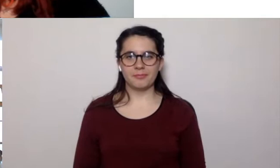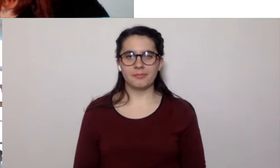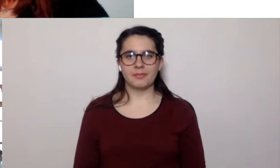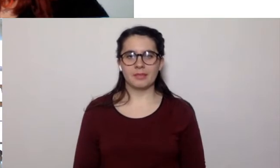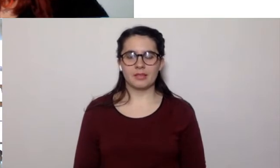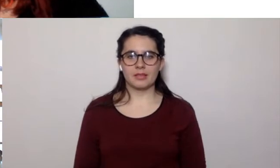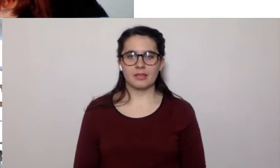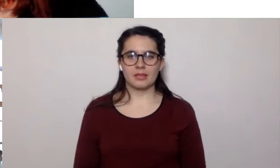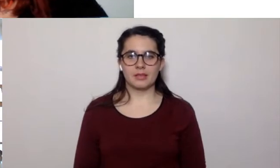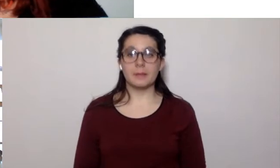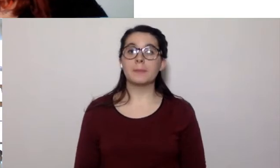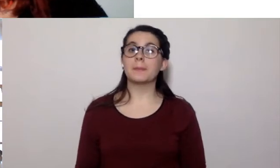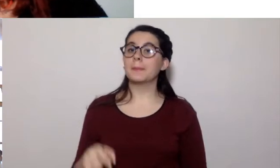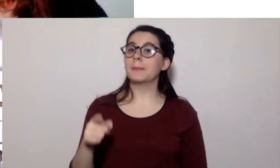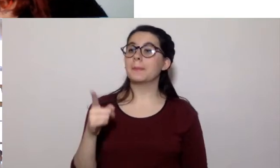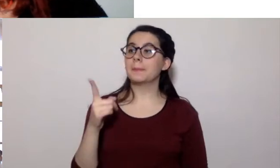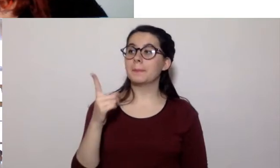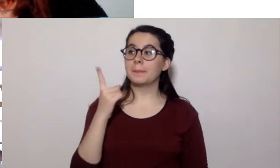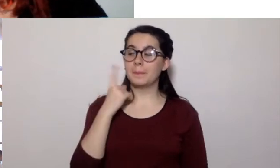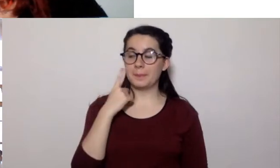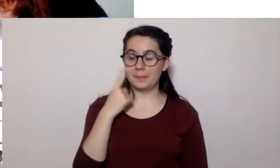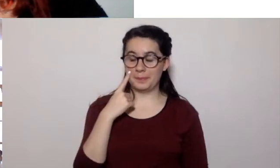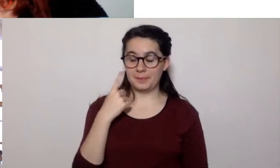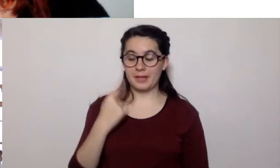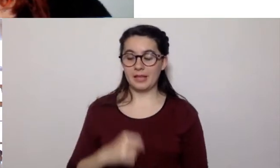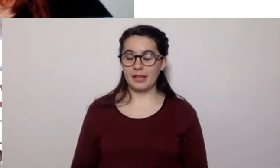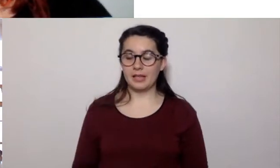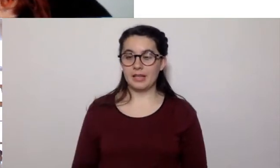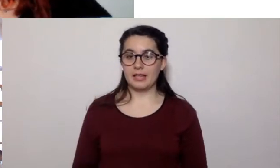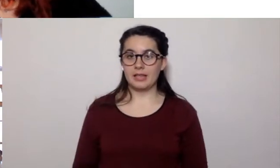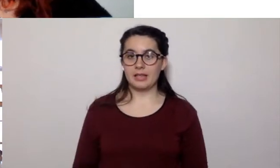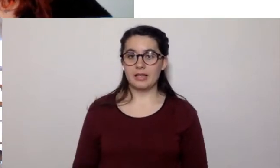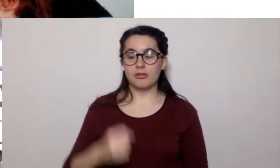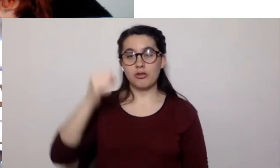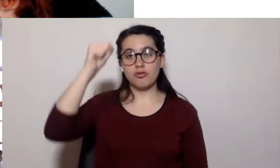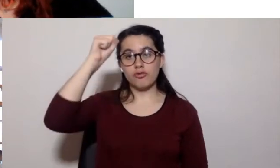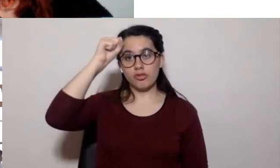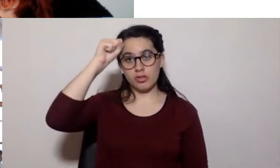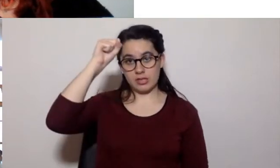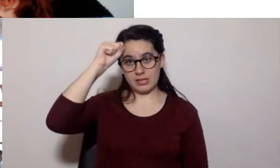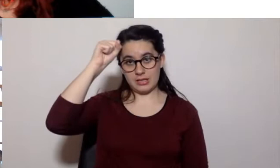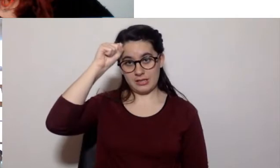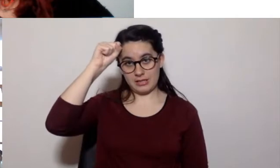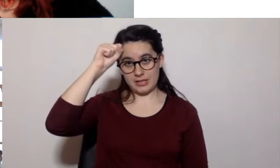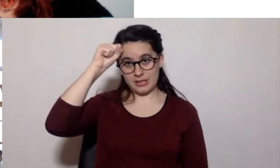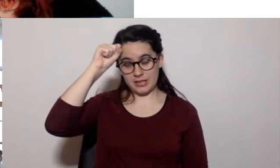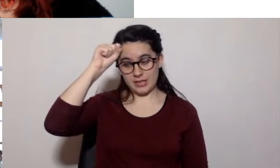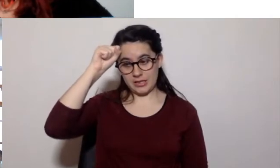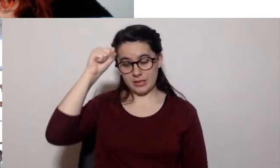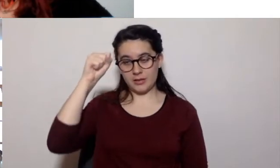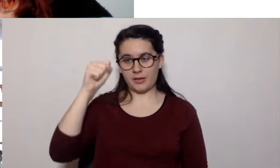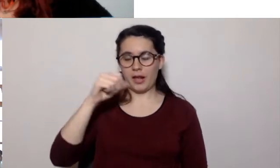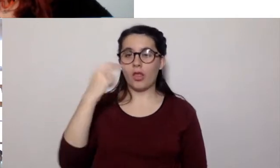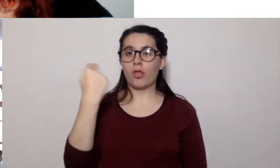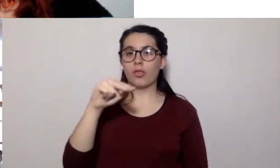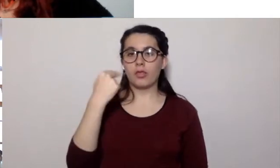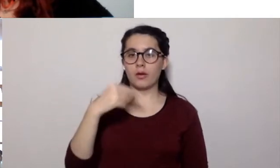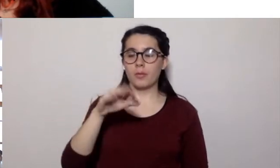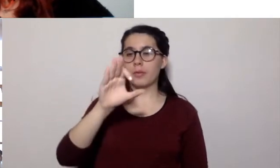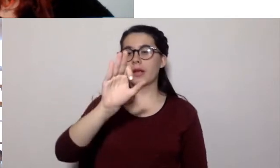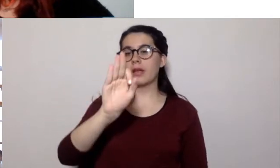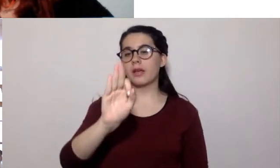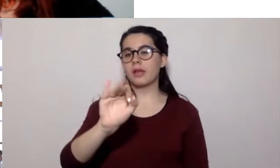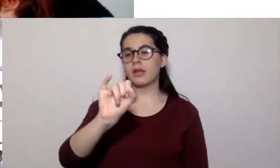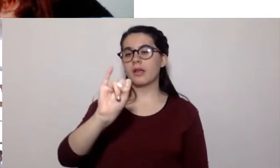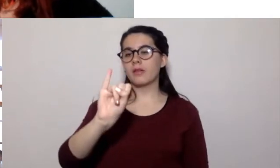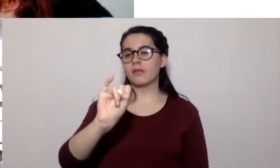Hay un síndrome que se llama el síndrome de la fiebre de la cabaña. No sé si has oído hablar